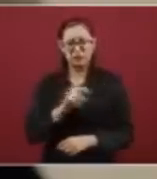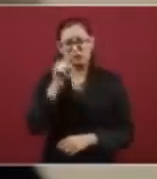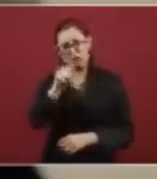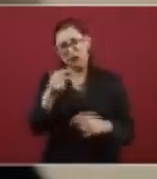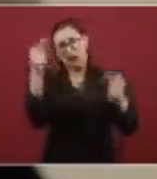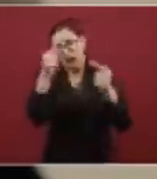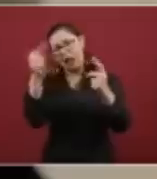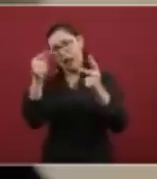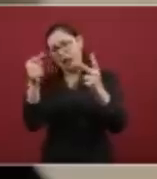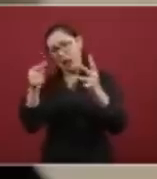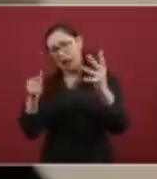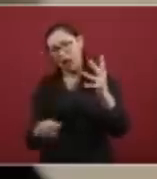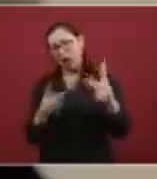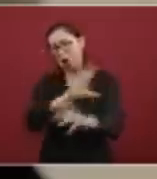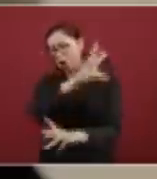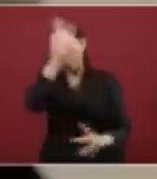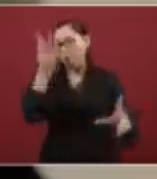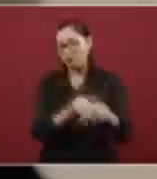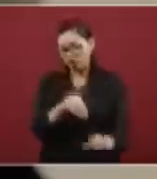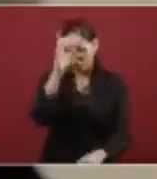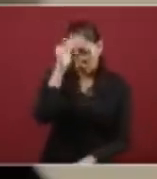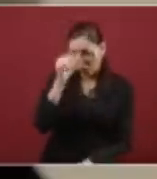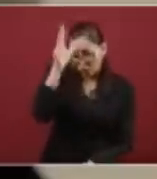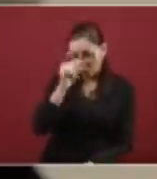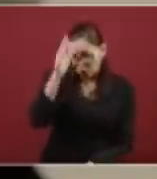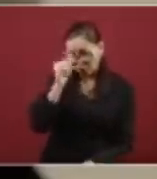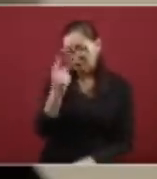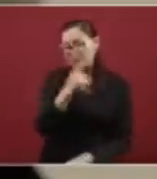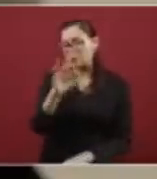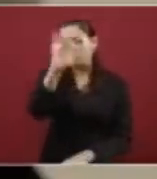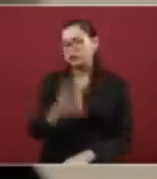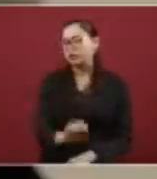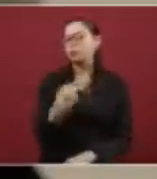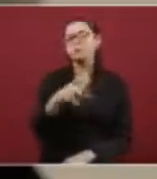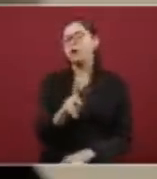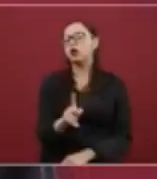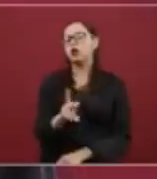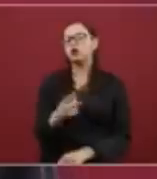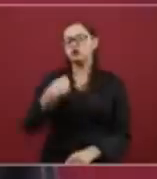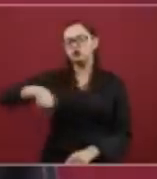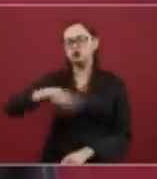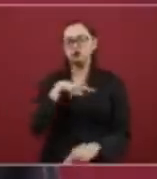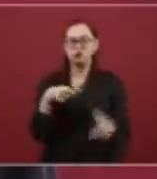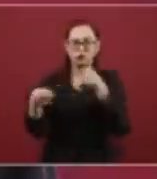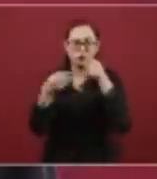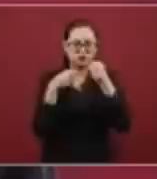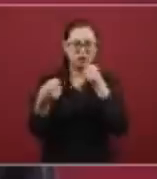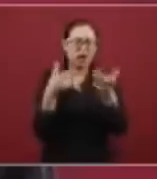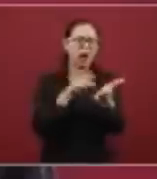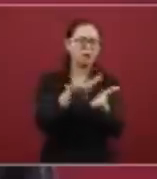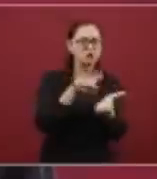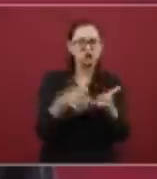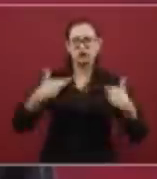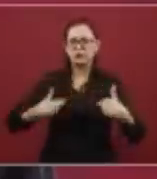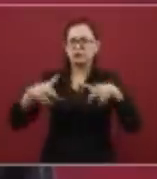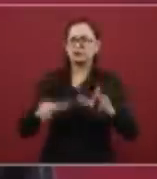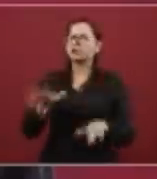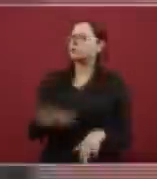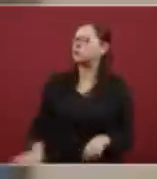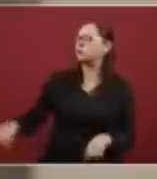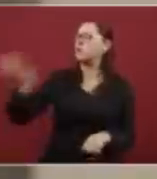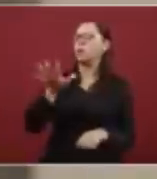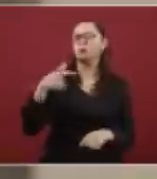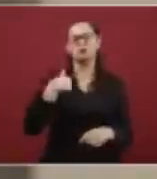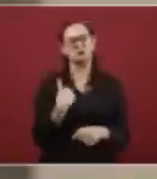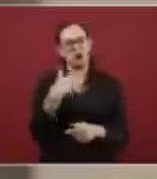dice, pero creo que la prensa no está aquí para estar de acuerdo con todo. Estamos aquí para apoyar y para representar al pueblo, y yo